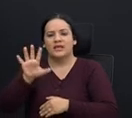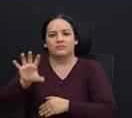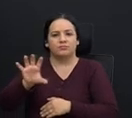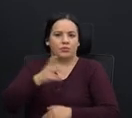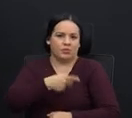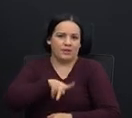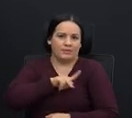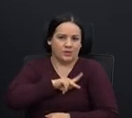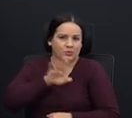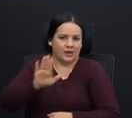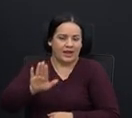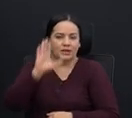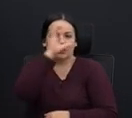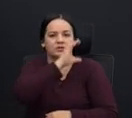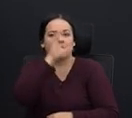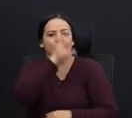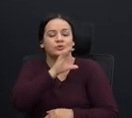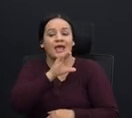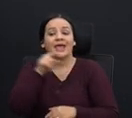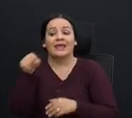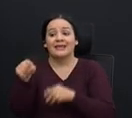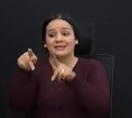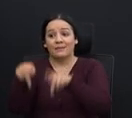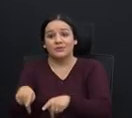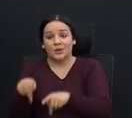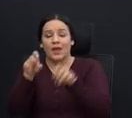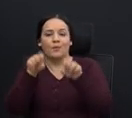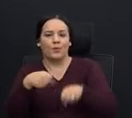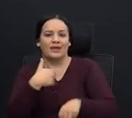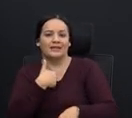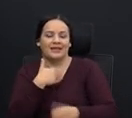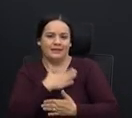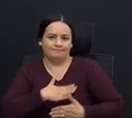busca entonces es que el recurrente pueda gozar en la